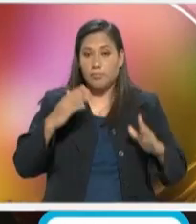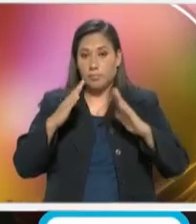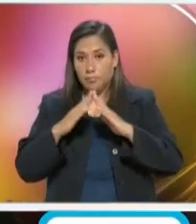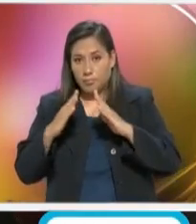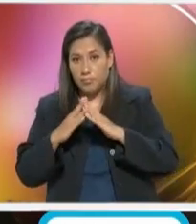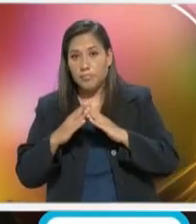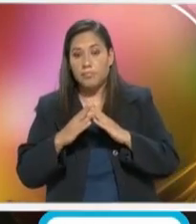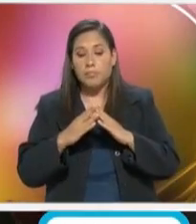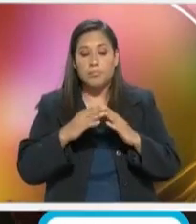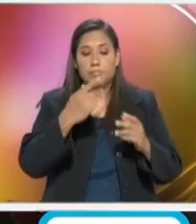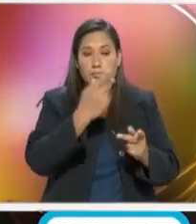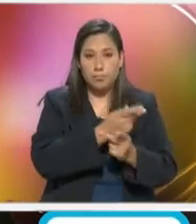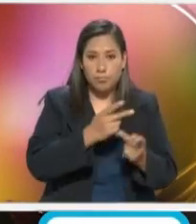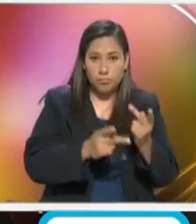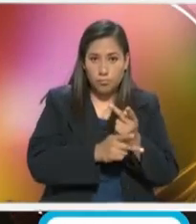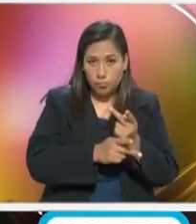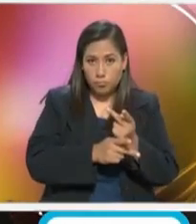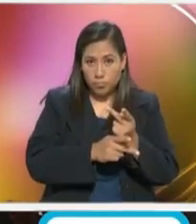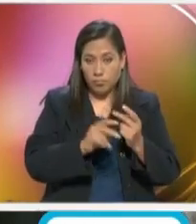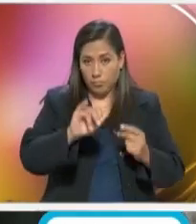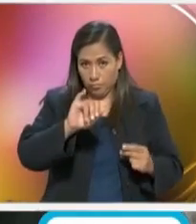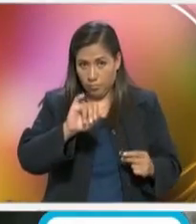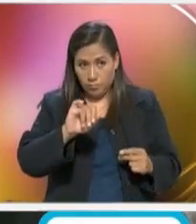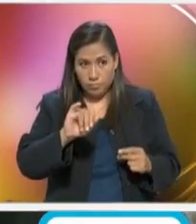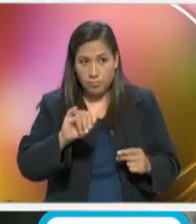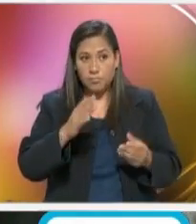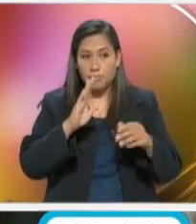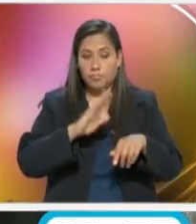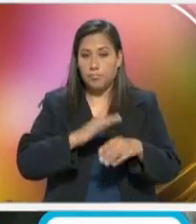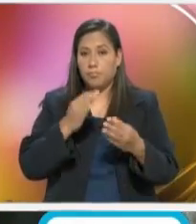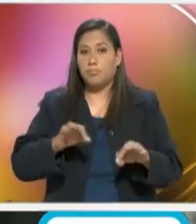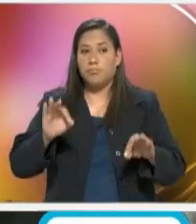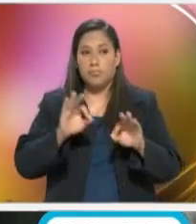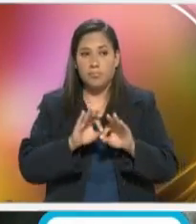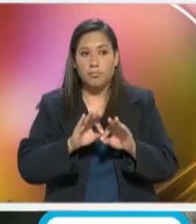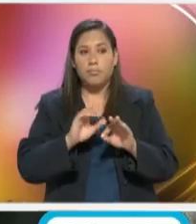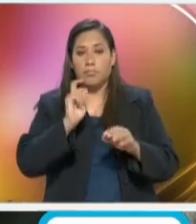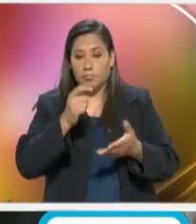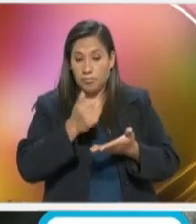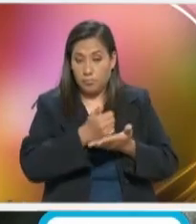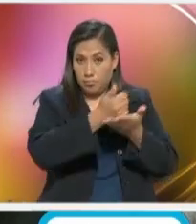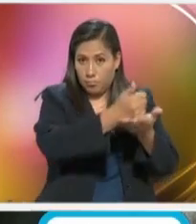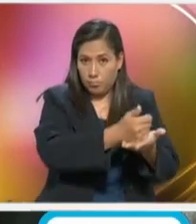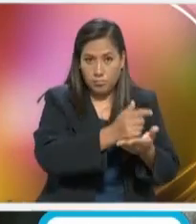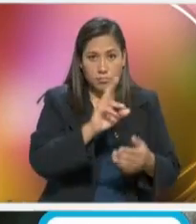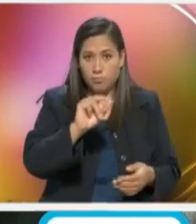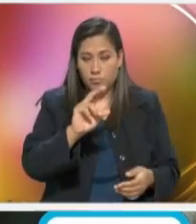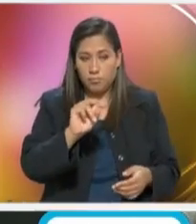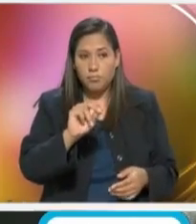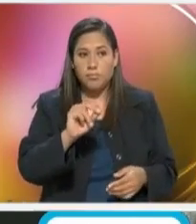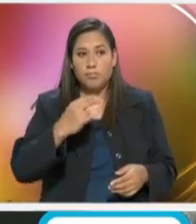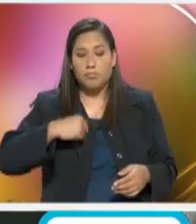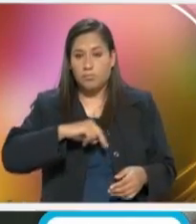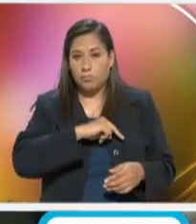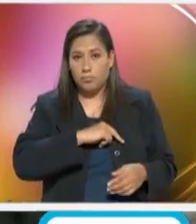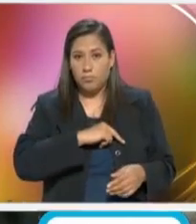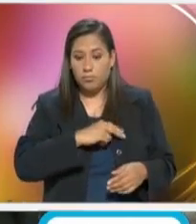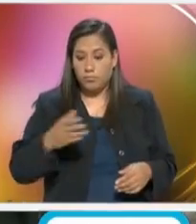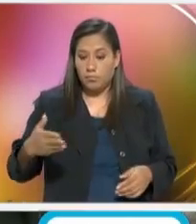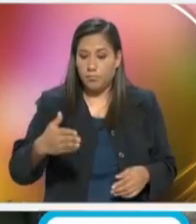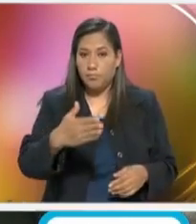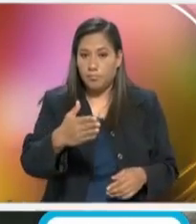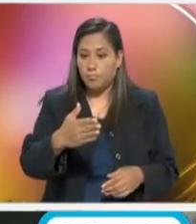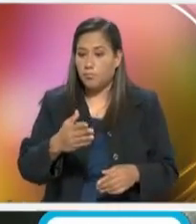pequeña productora, de alguna forma. Lo más importante de esto es que no es asistencialismo. Sí. Nosotros no estamos acercándoles el